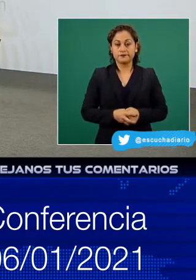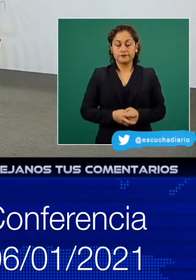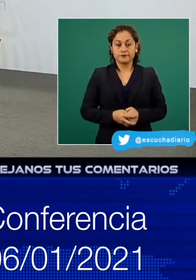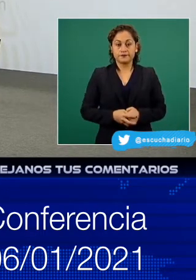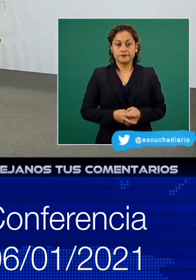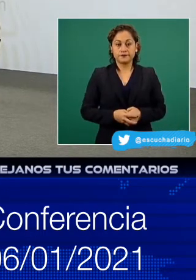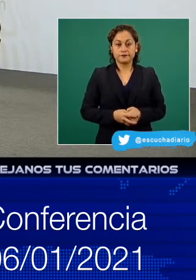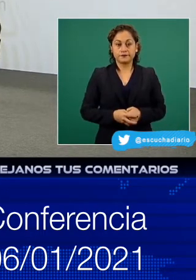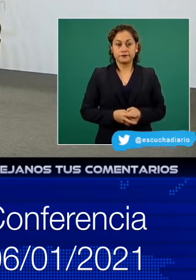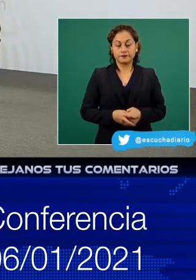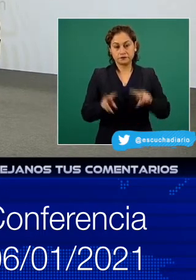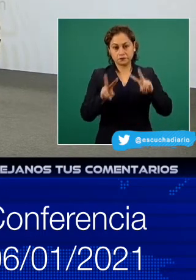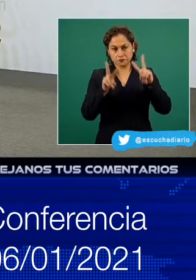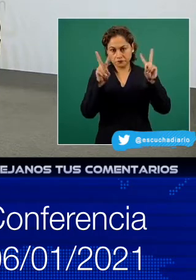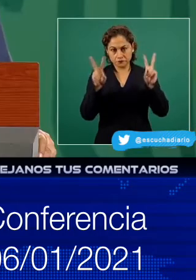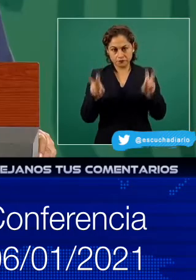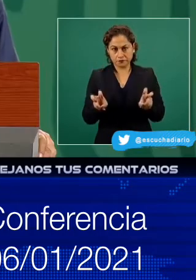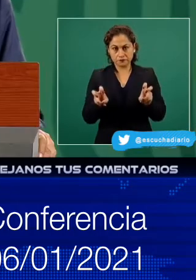sobre